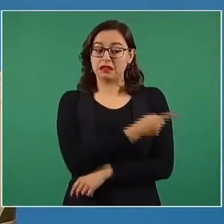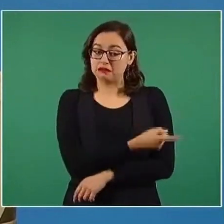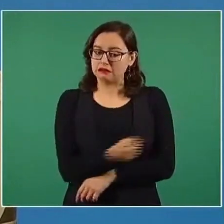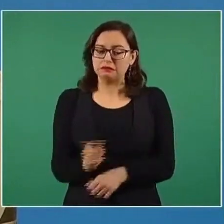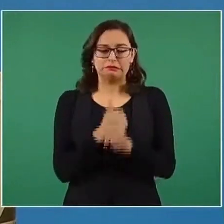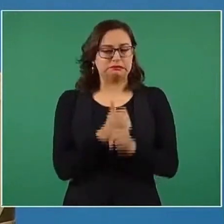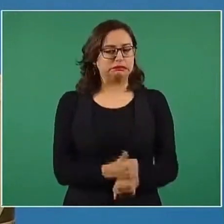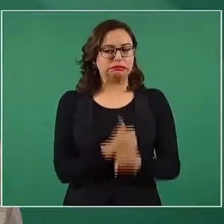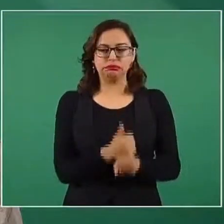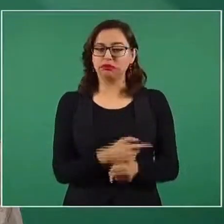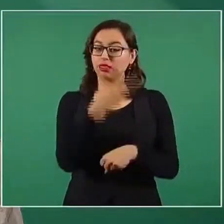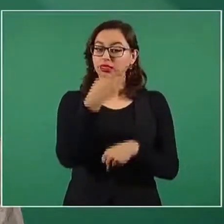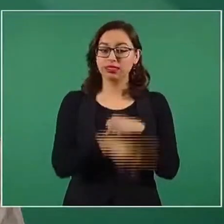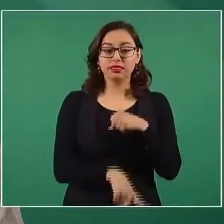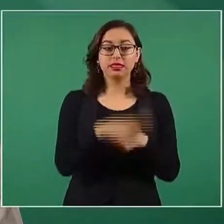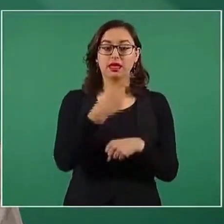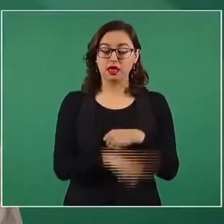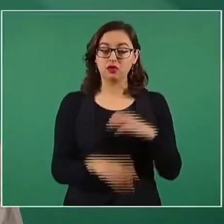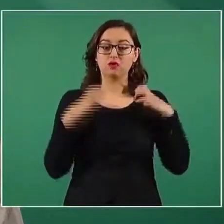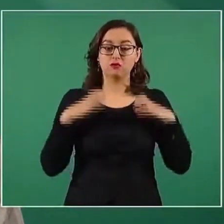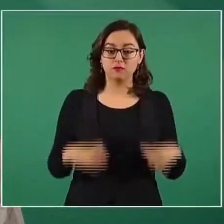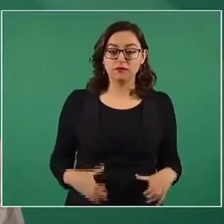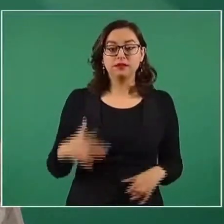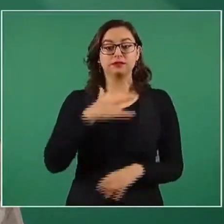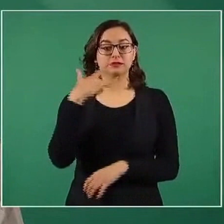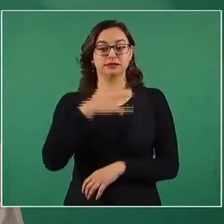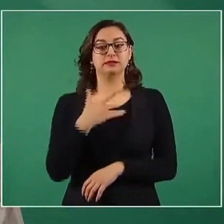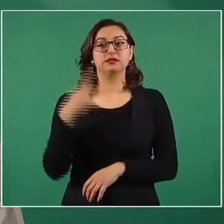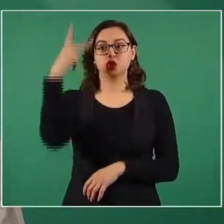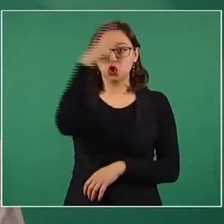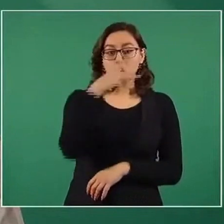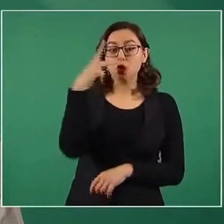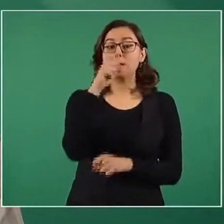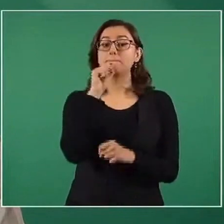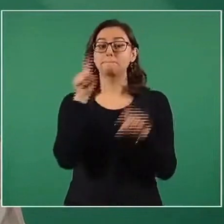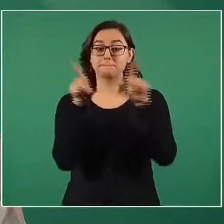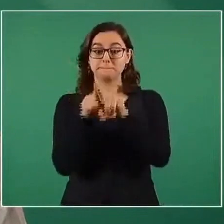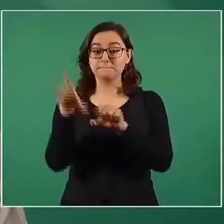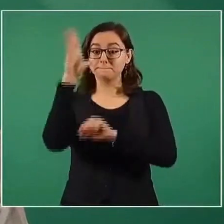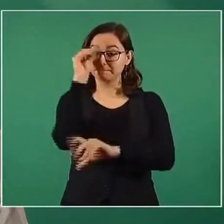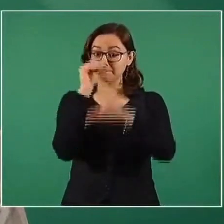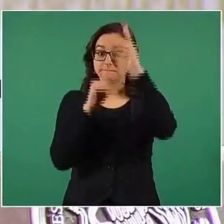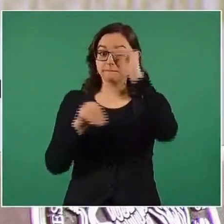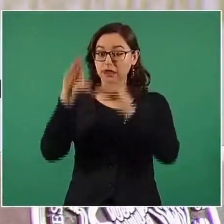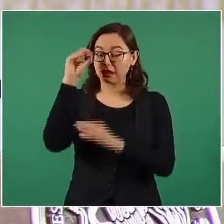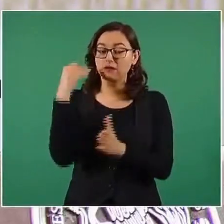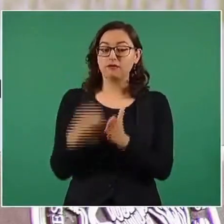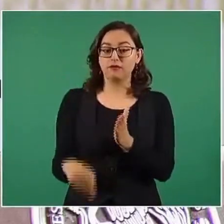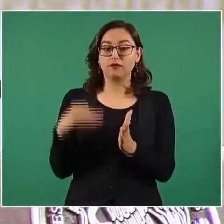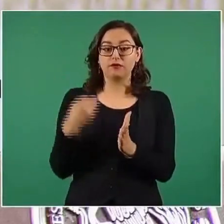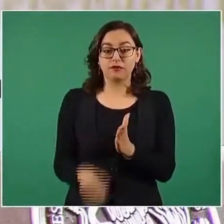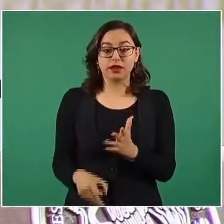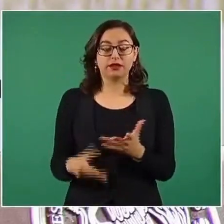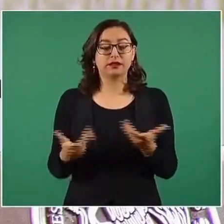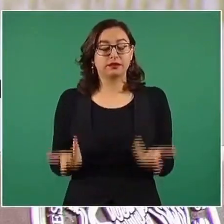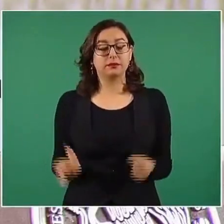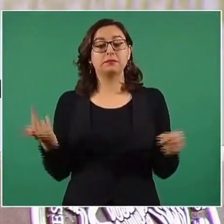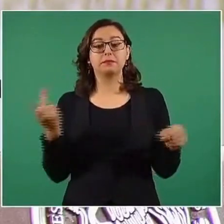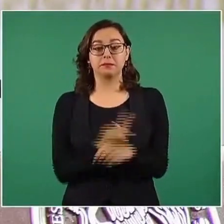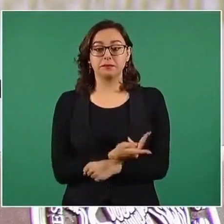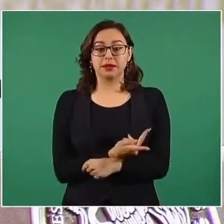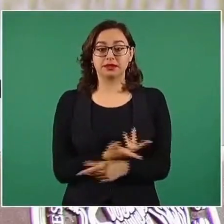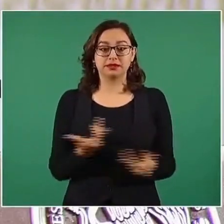e insisto en el aprendizaje. Segundo, que efectivamente hay, la mayoría de los países nada más somos dos los que no